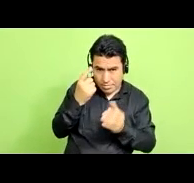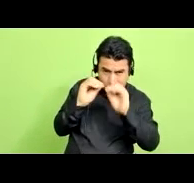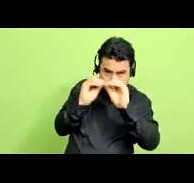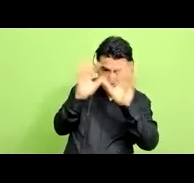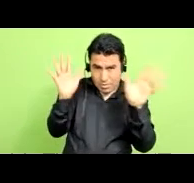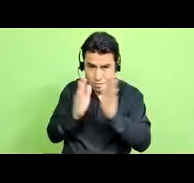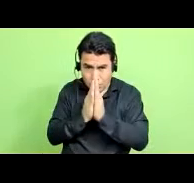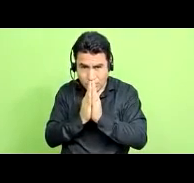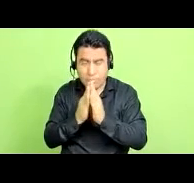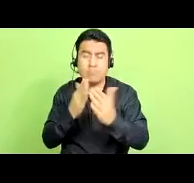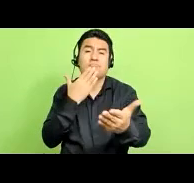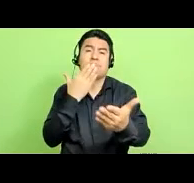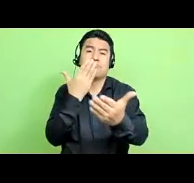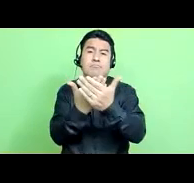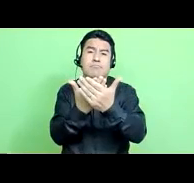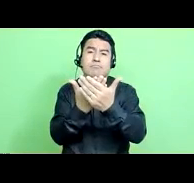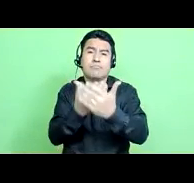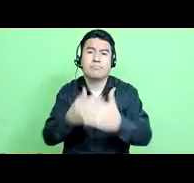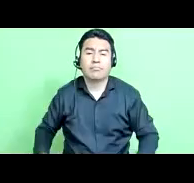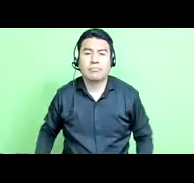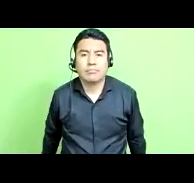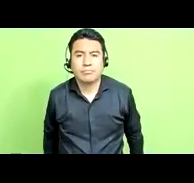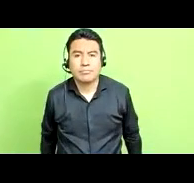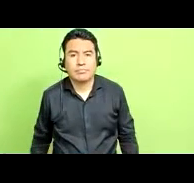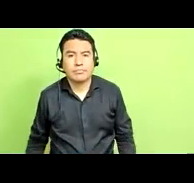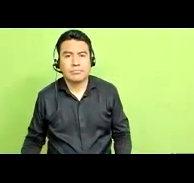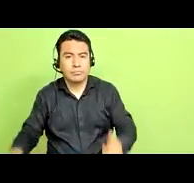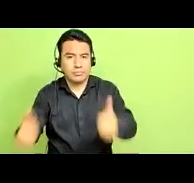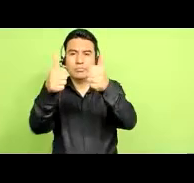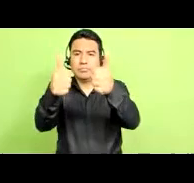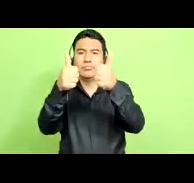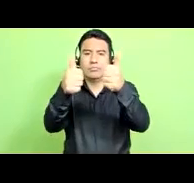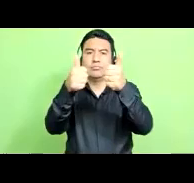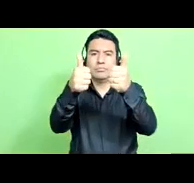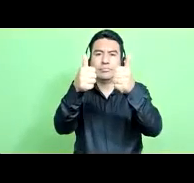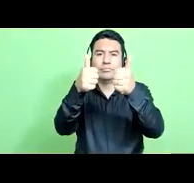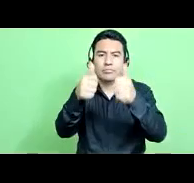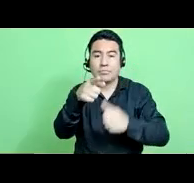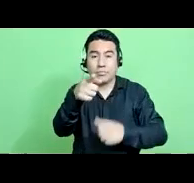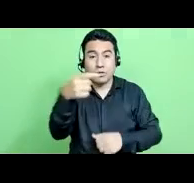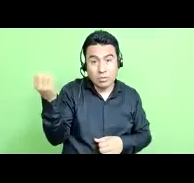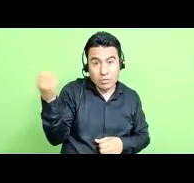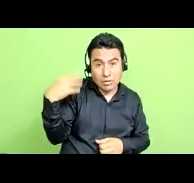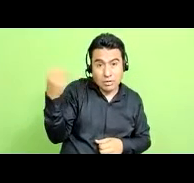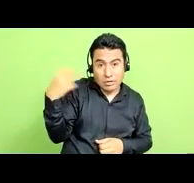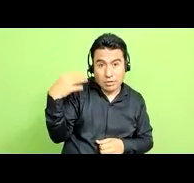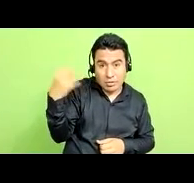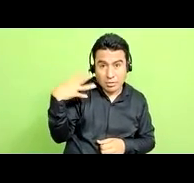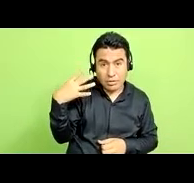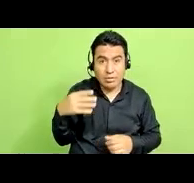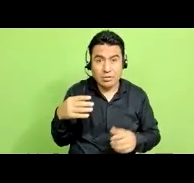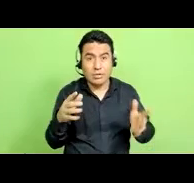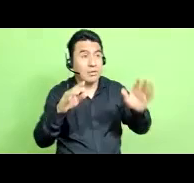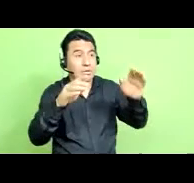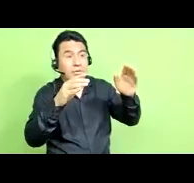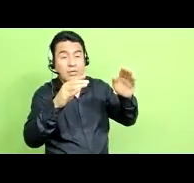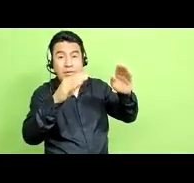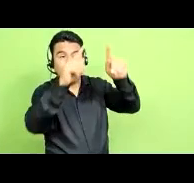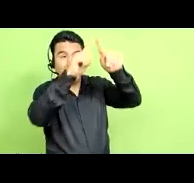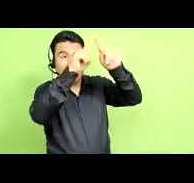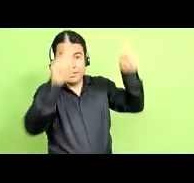gracias ingeniero me comentó de los ingresos en centros comerciales desde